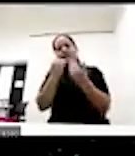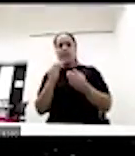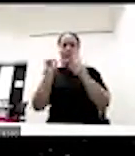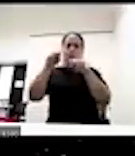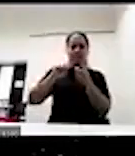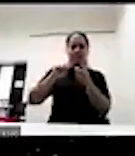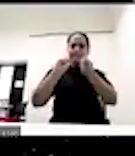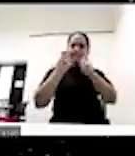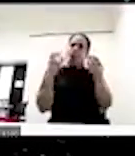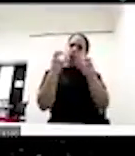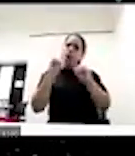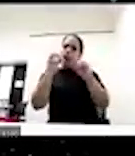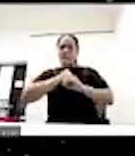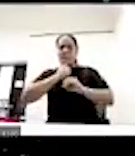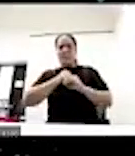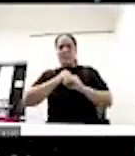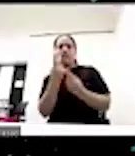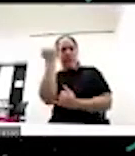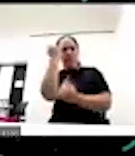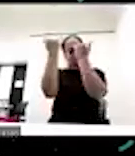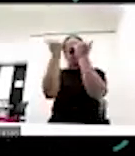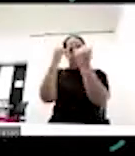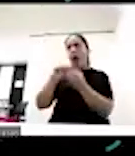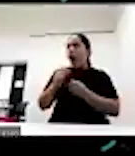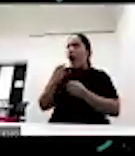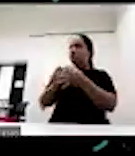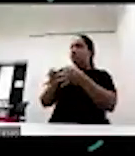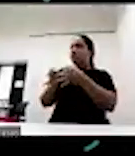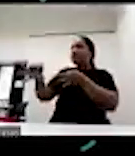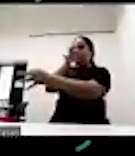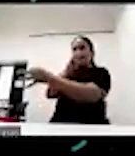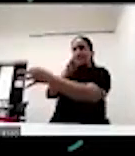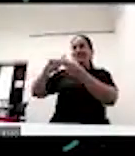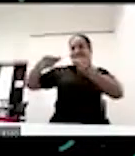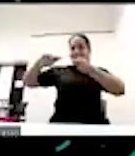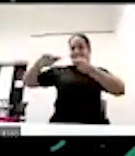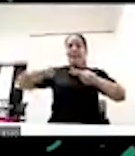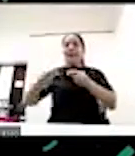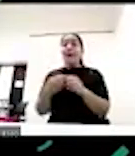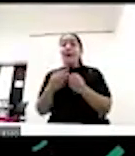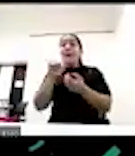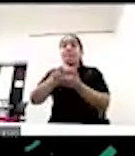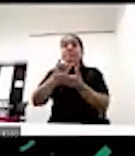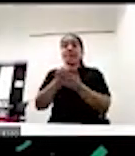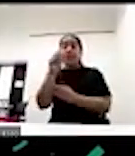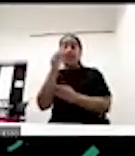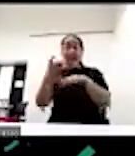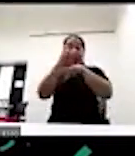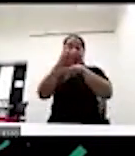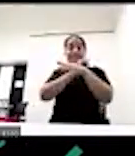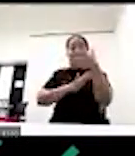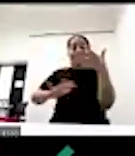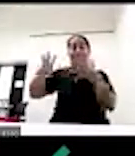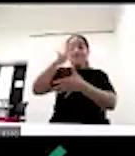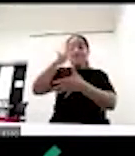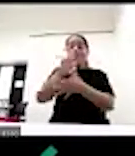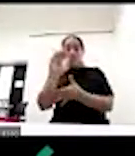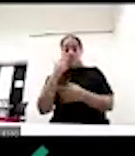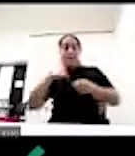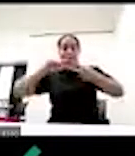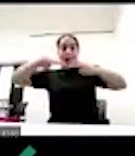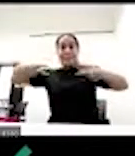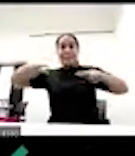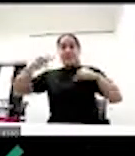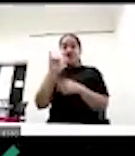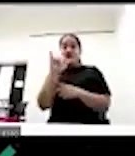perspectiva por la del otro. Uno de los principios de la teoría de la alteridad es que el yo en su forma